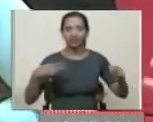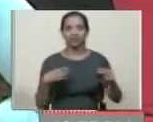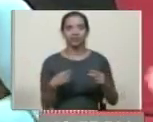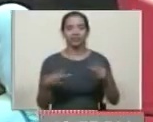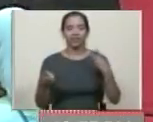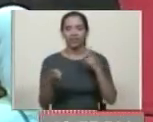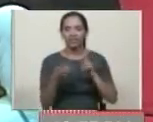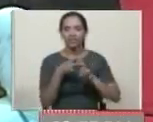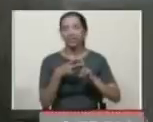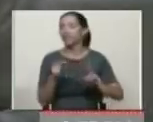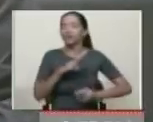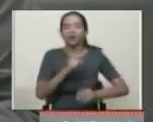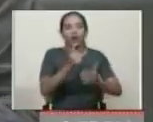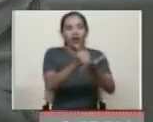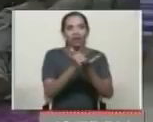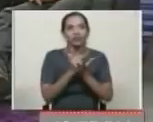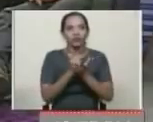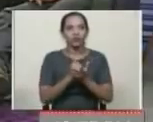no los ayude, dicen. O sea,